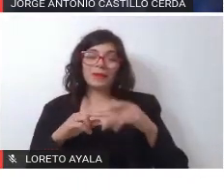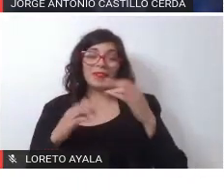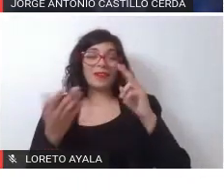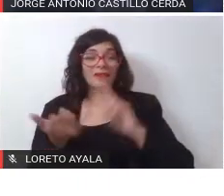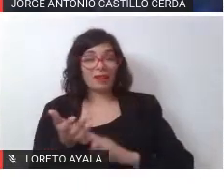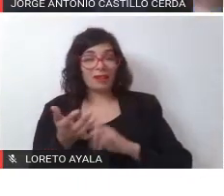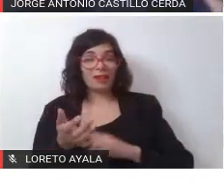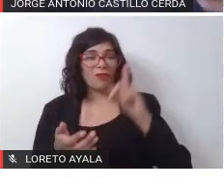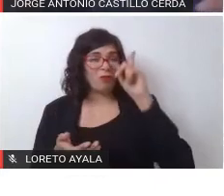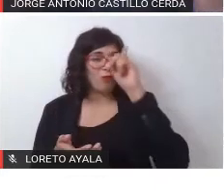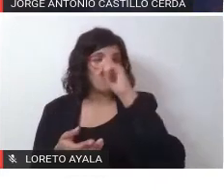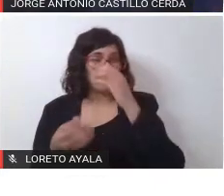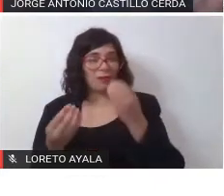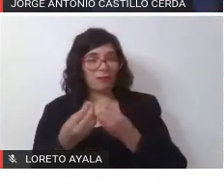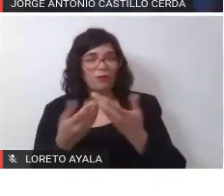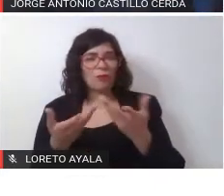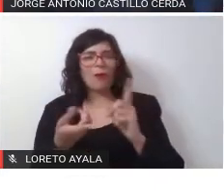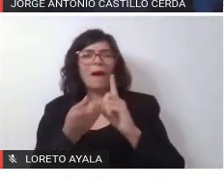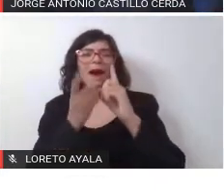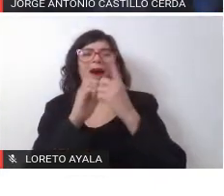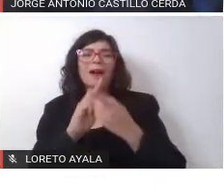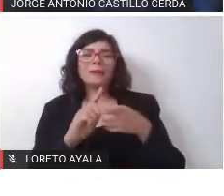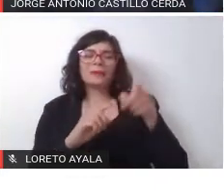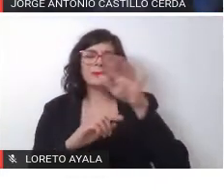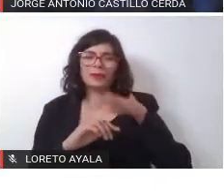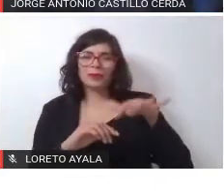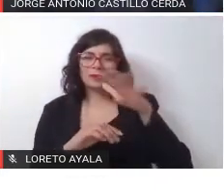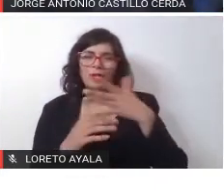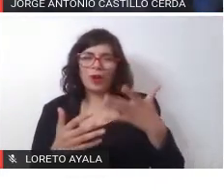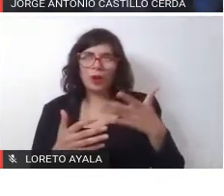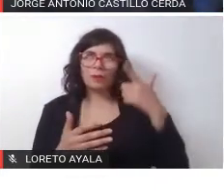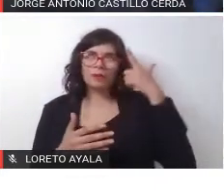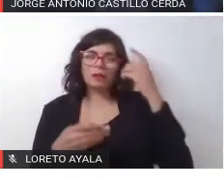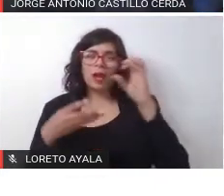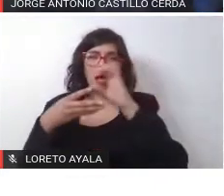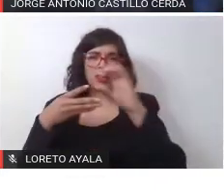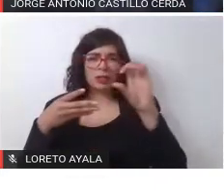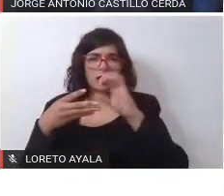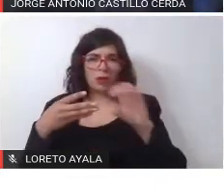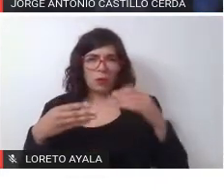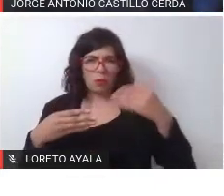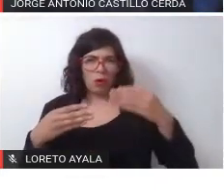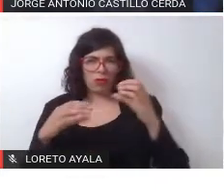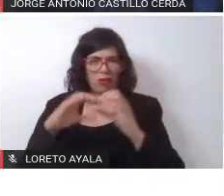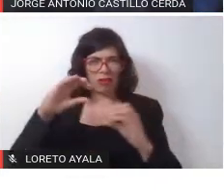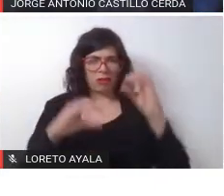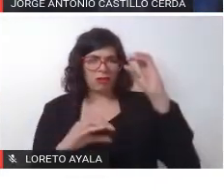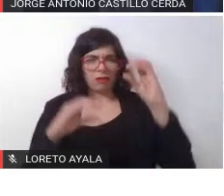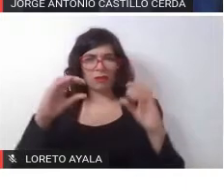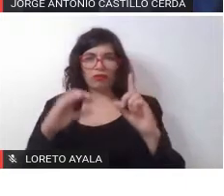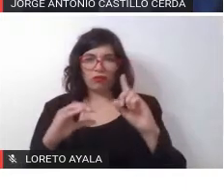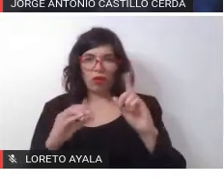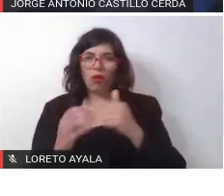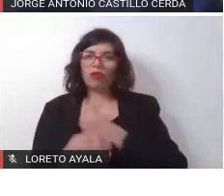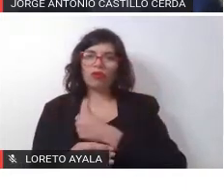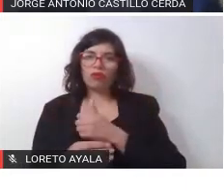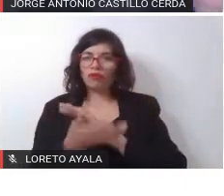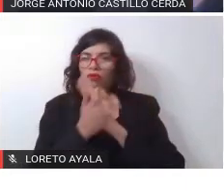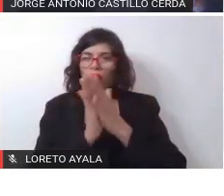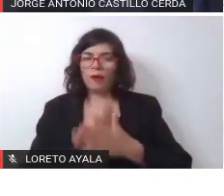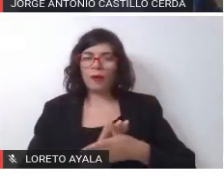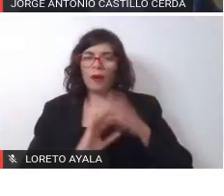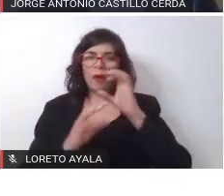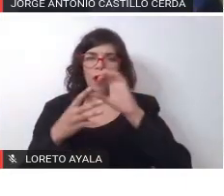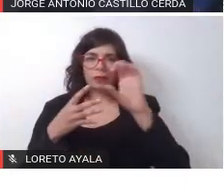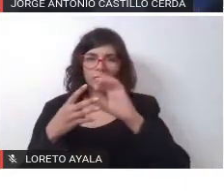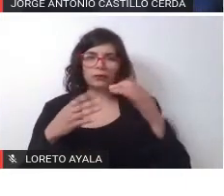cambiar la lógica de que hay asignaturas que también son muy, muy relevantes e importantes, y